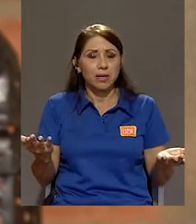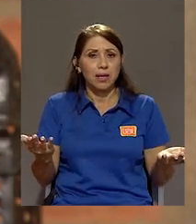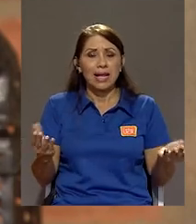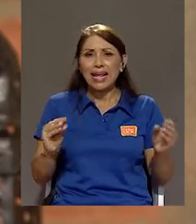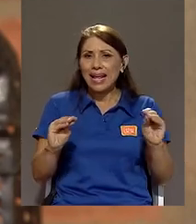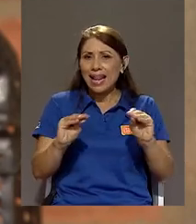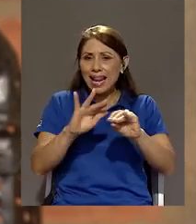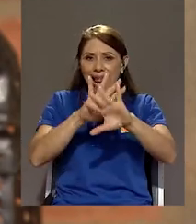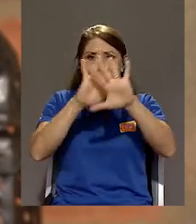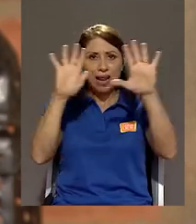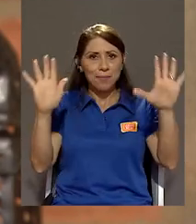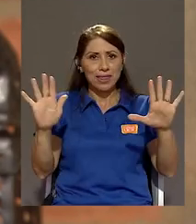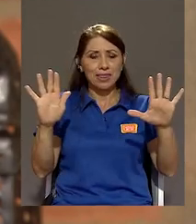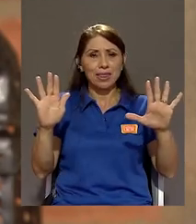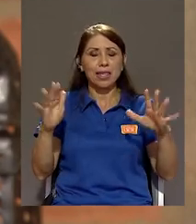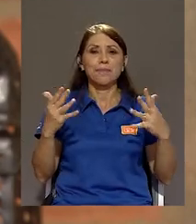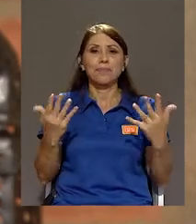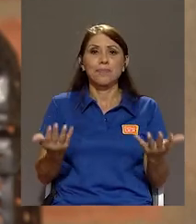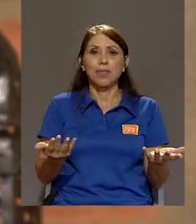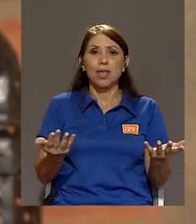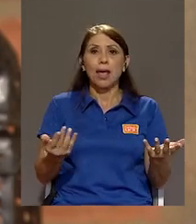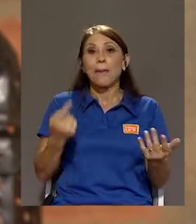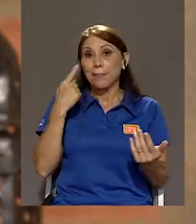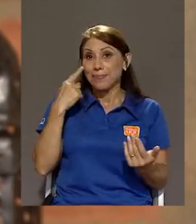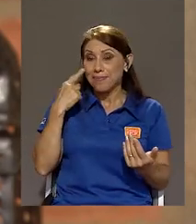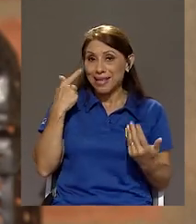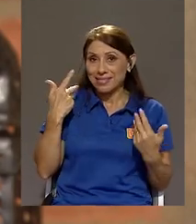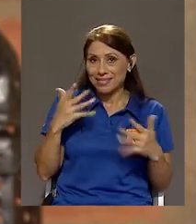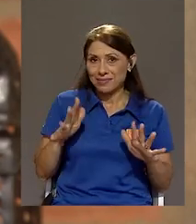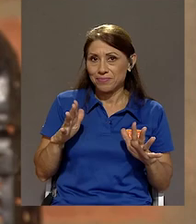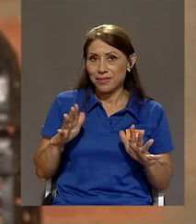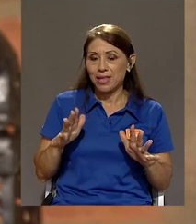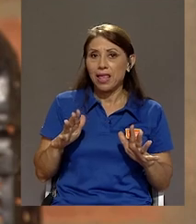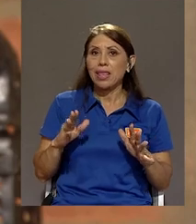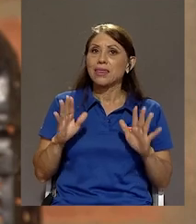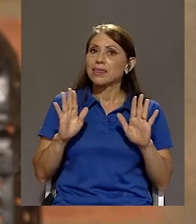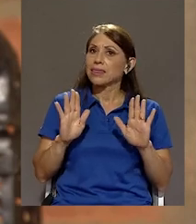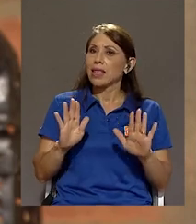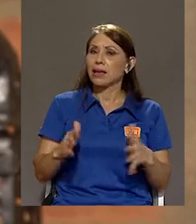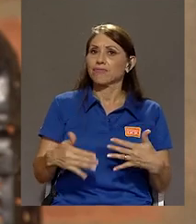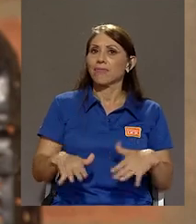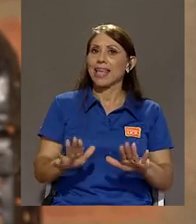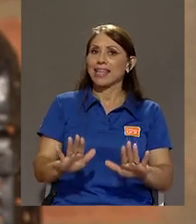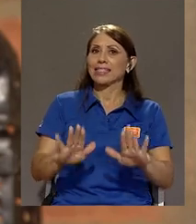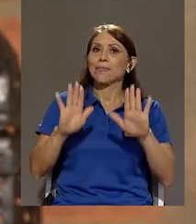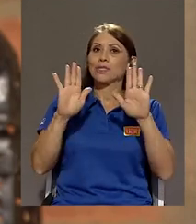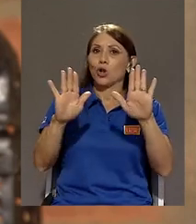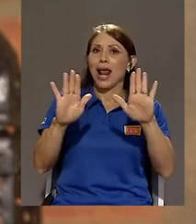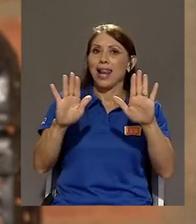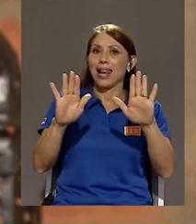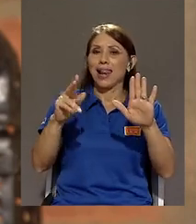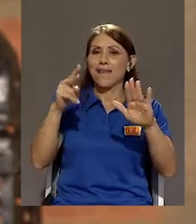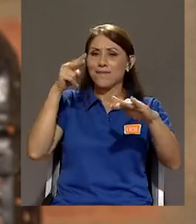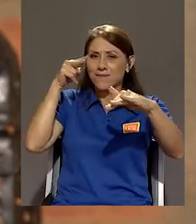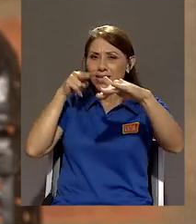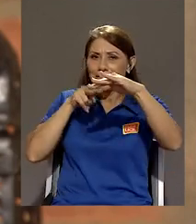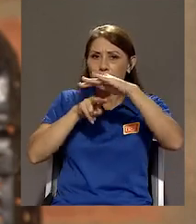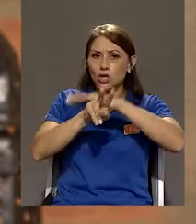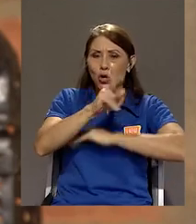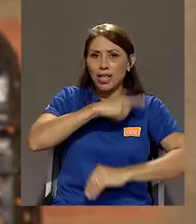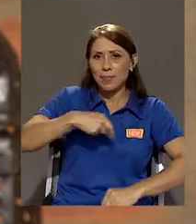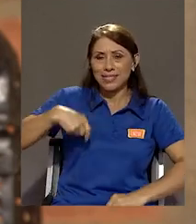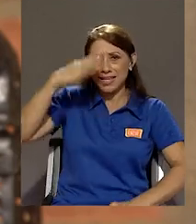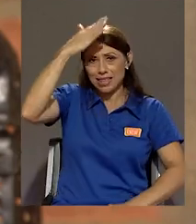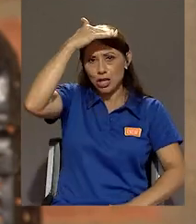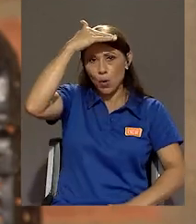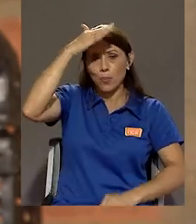más, tan excepcional es la visión que tiene el presidente Trump acerca de este orden